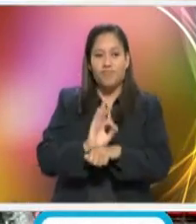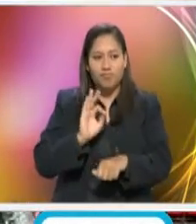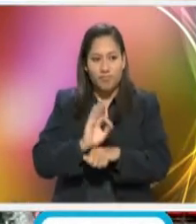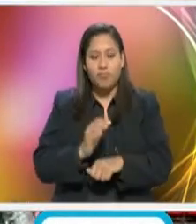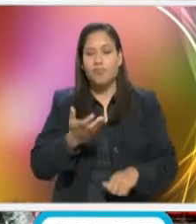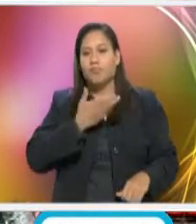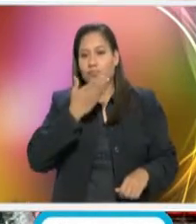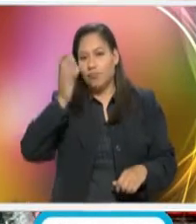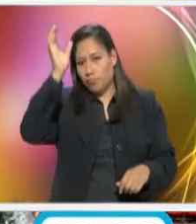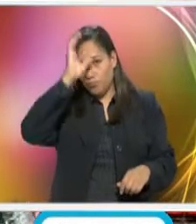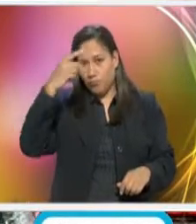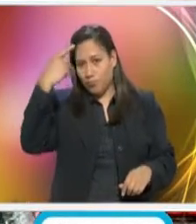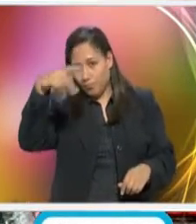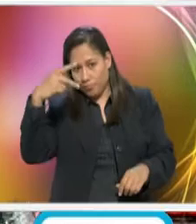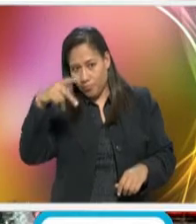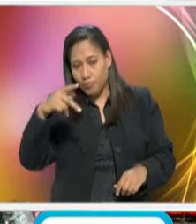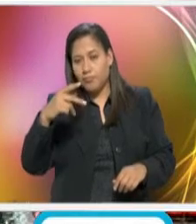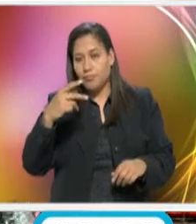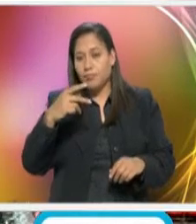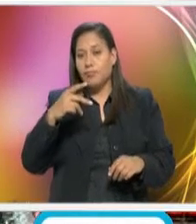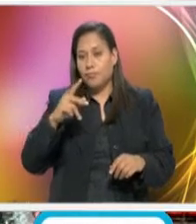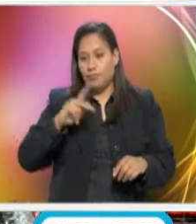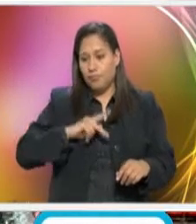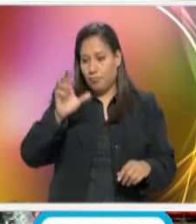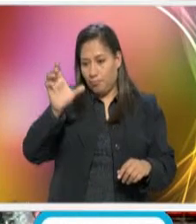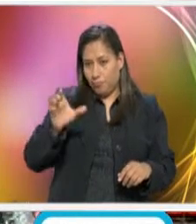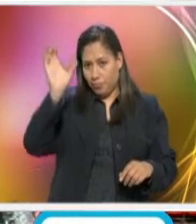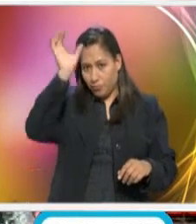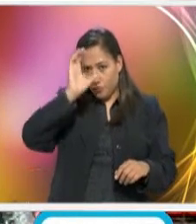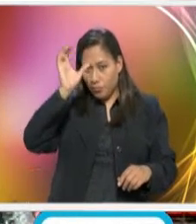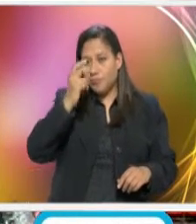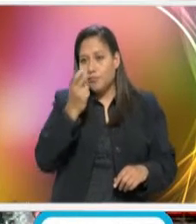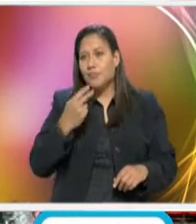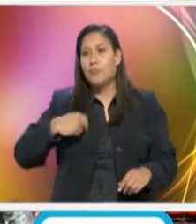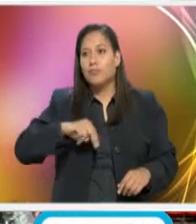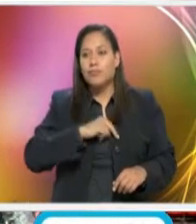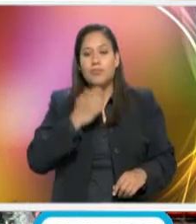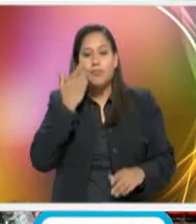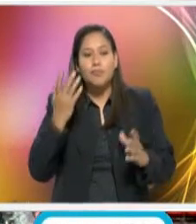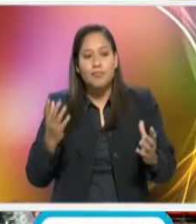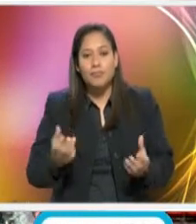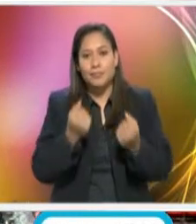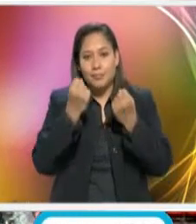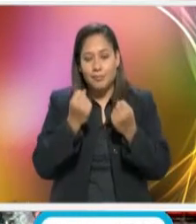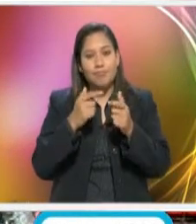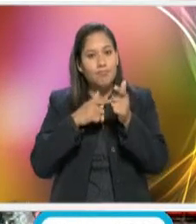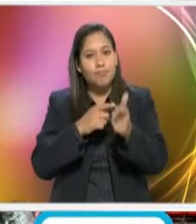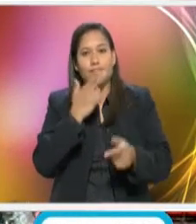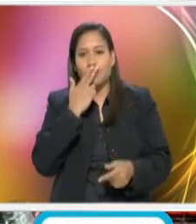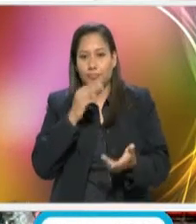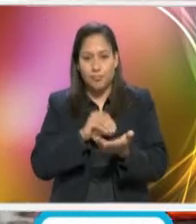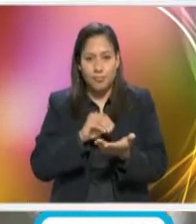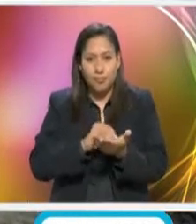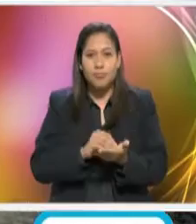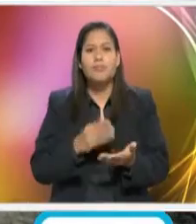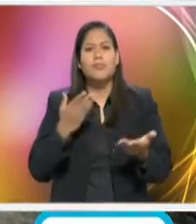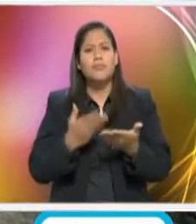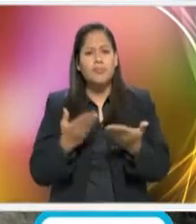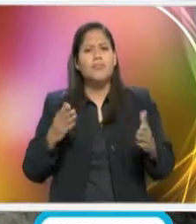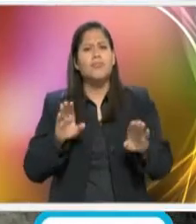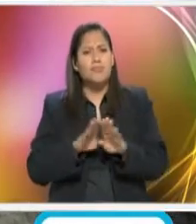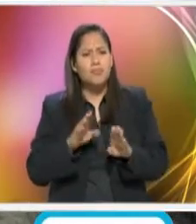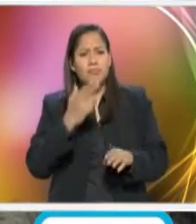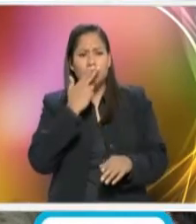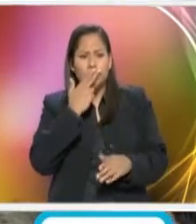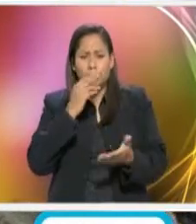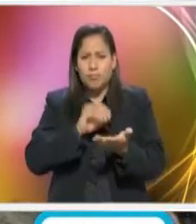son tradiciones propias de nuestra identidad y eso es lo que buscamos, rescatarlas y mantenerlas. Ahora, ¿cómo lo hacen para